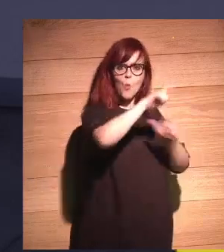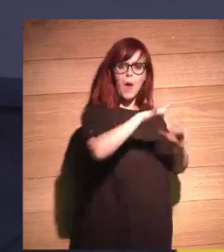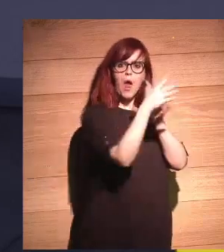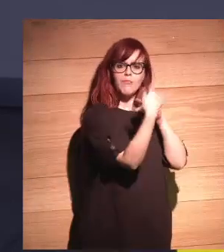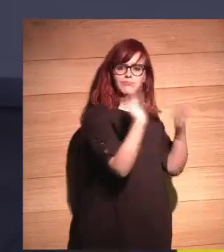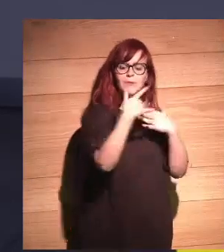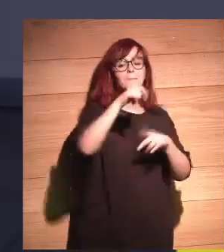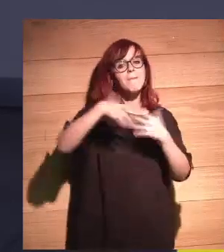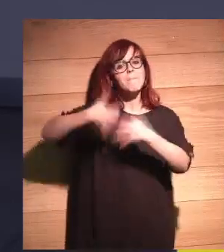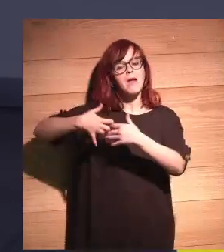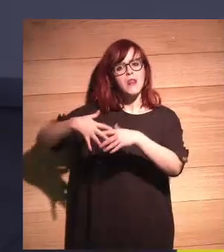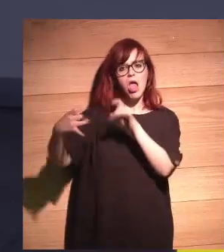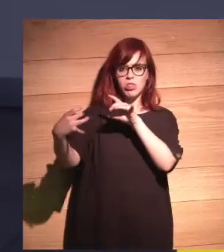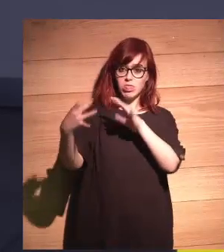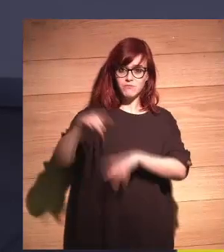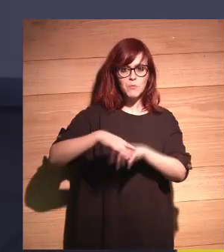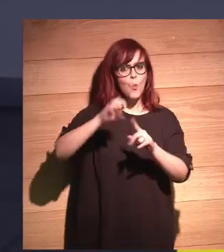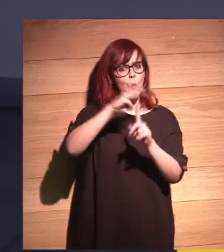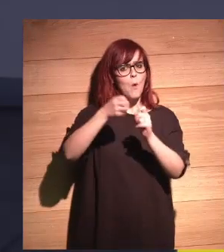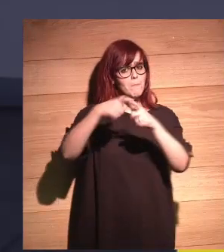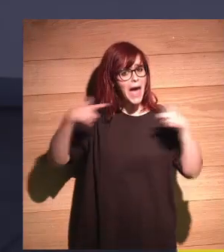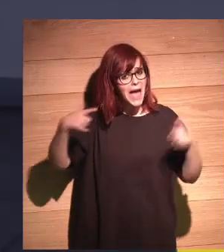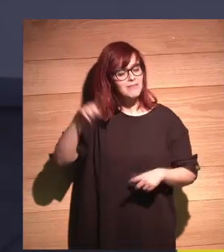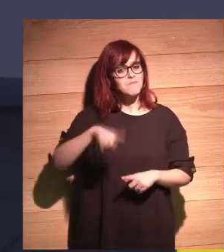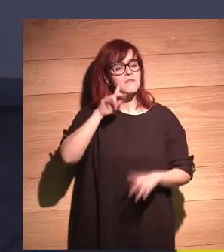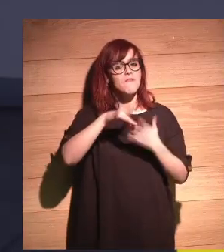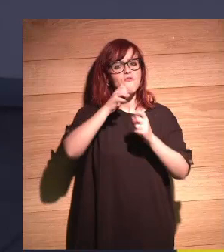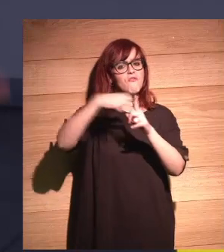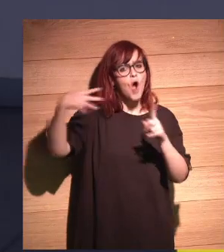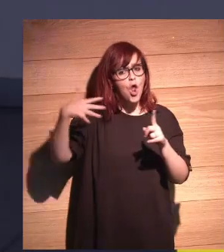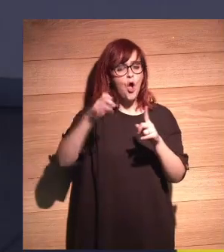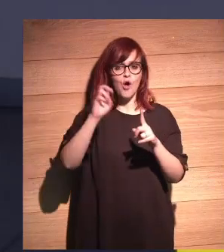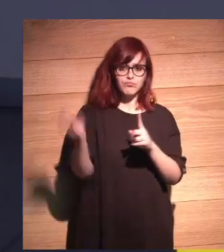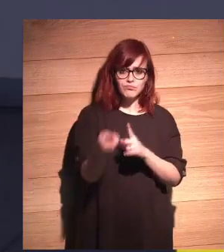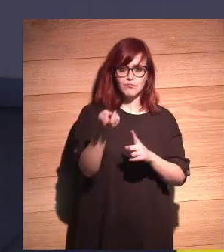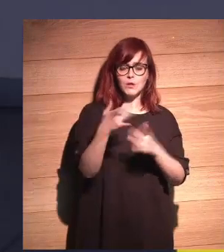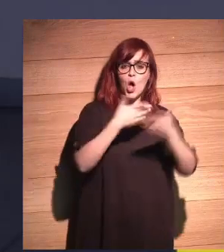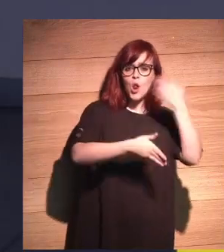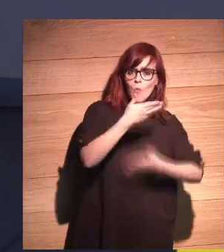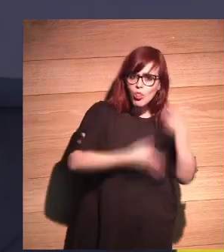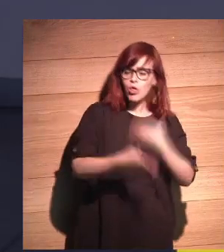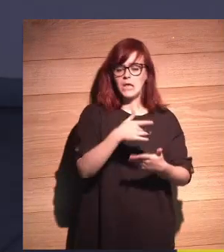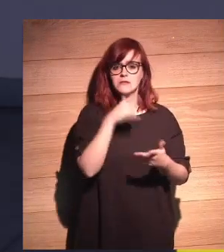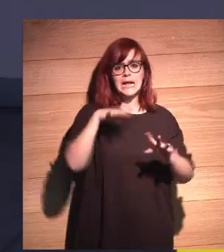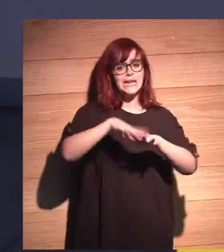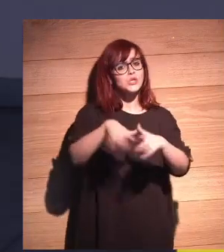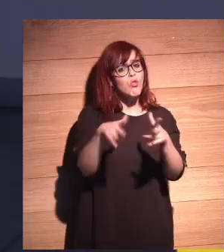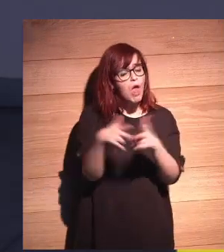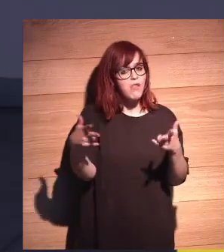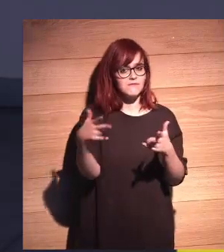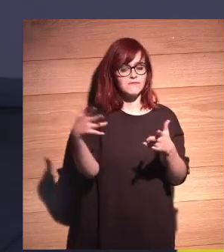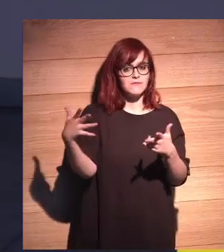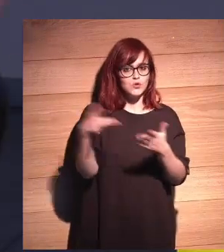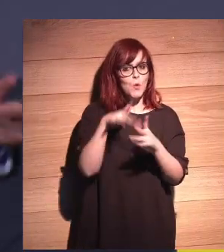Estamos creciendo en la web, estamos creciendo con mayor presencia en foros, en colaboraciones recibidas, en redes sociales, con